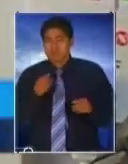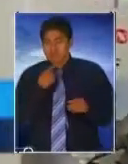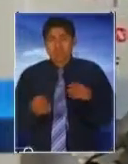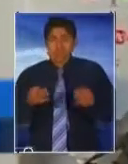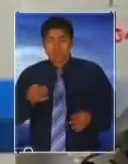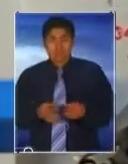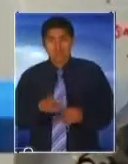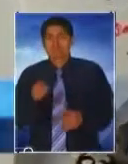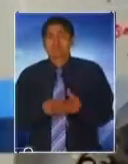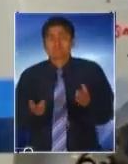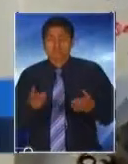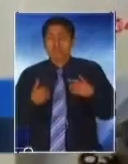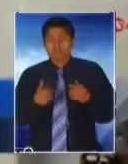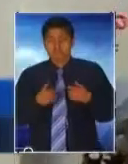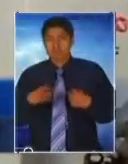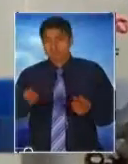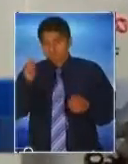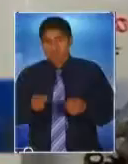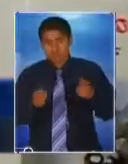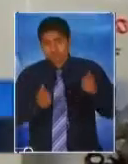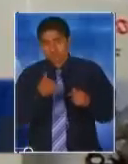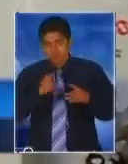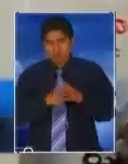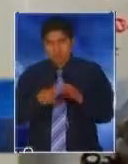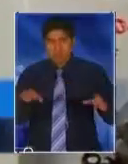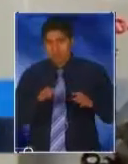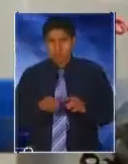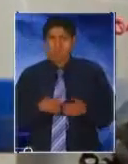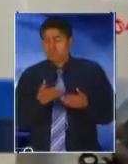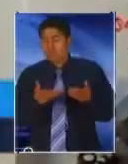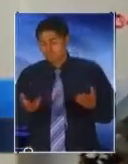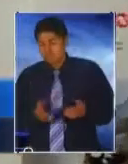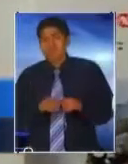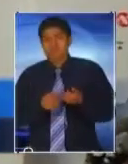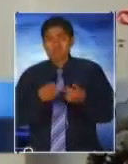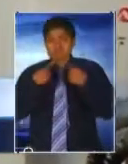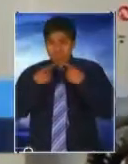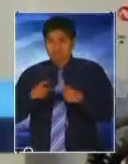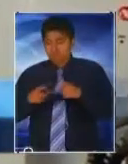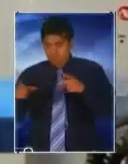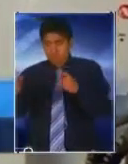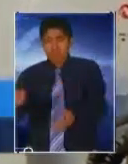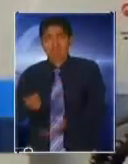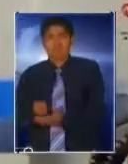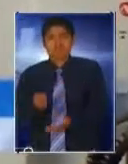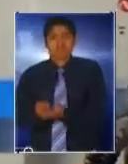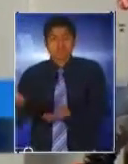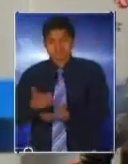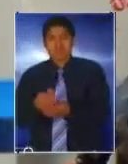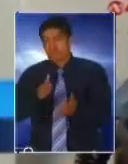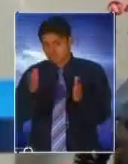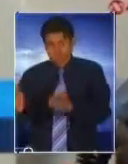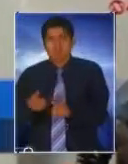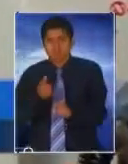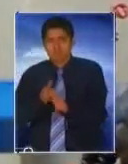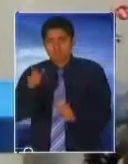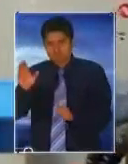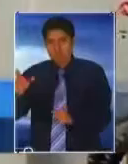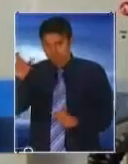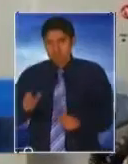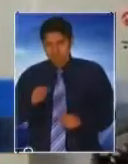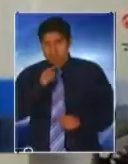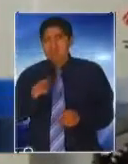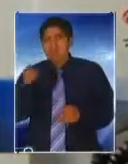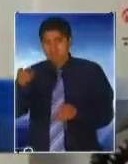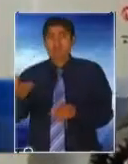el misterio justicia que en el ejecutor coactivo tendrá que iniciar las acciones obviamente con una notificación de cobranza previamente personal a su